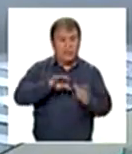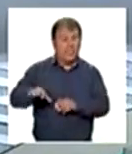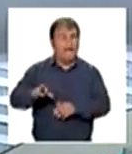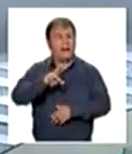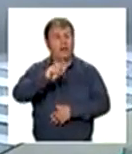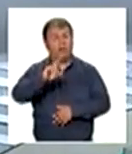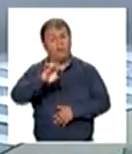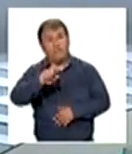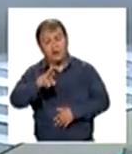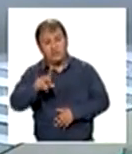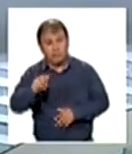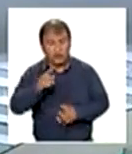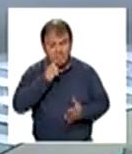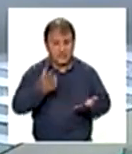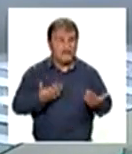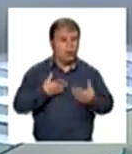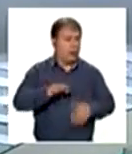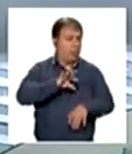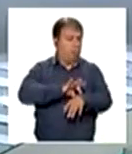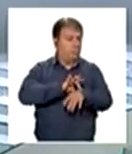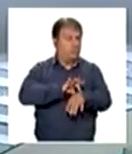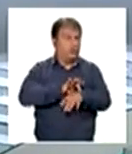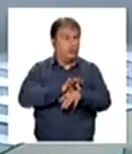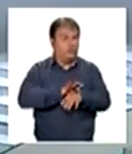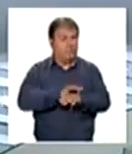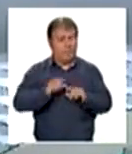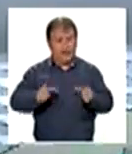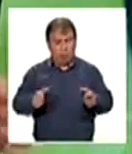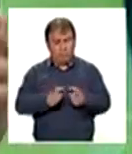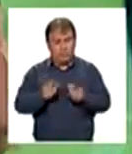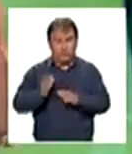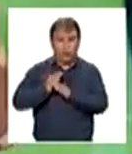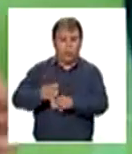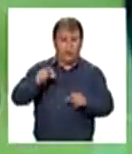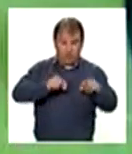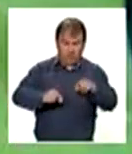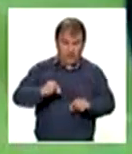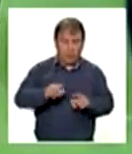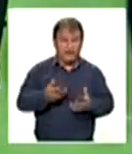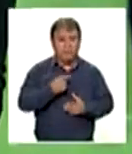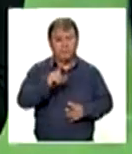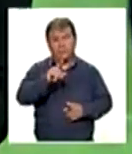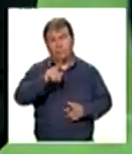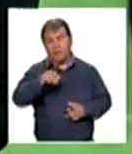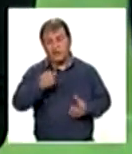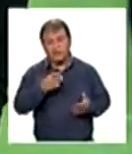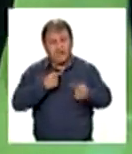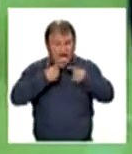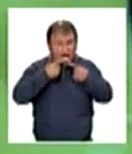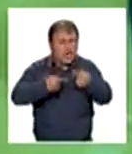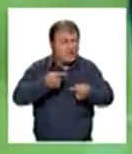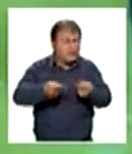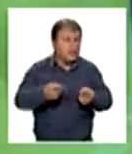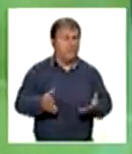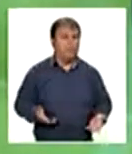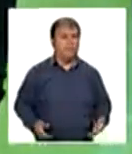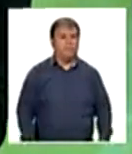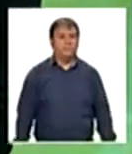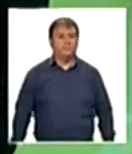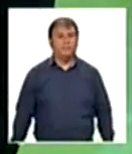Roberto Pollack, quien está con el médico de la Comisión Antidopaje, y él nos va a aclarar esta noticia sobre Paolo Guerrero.